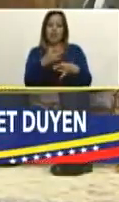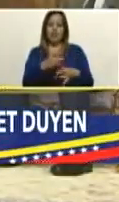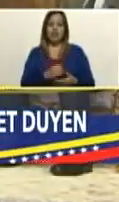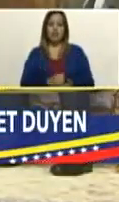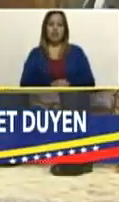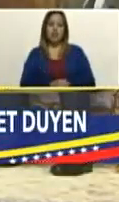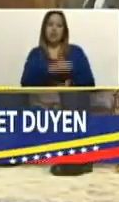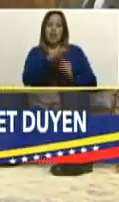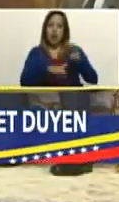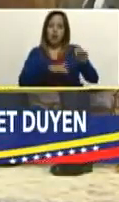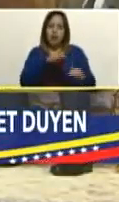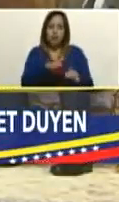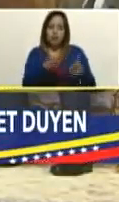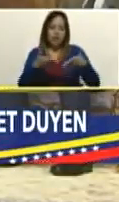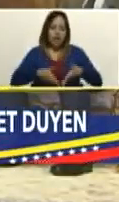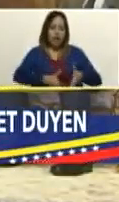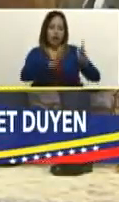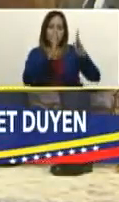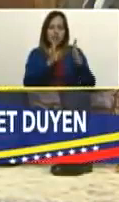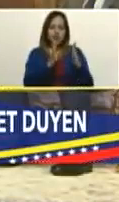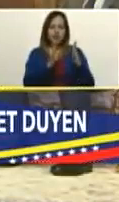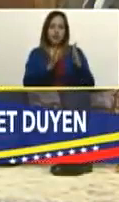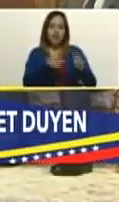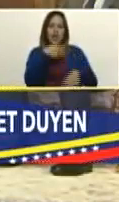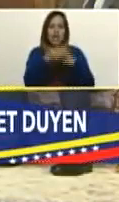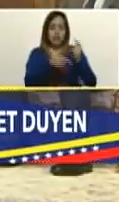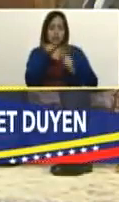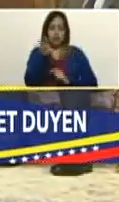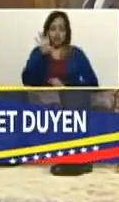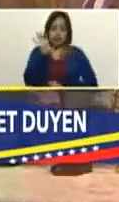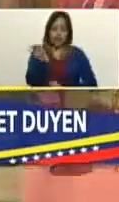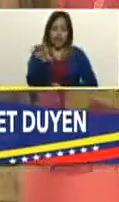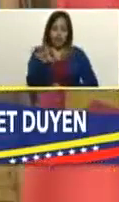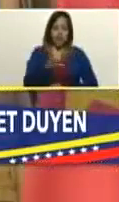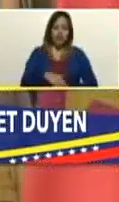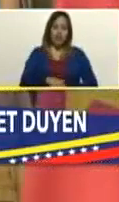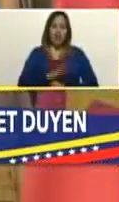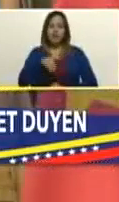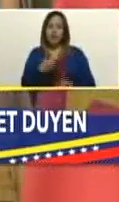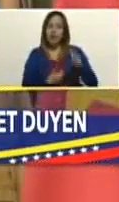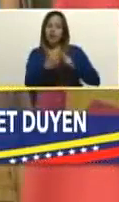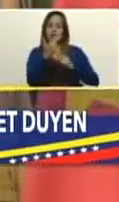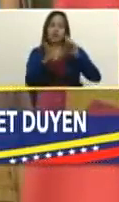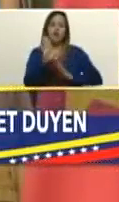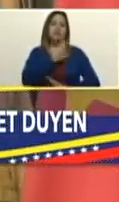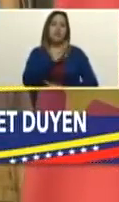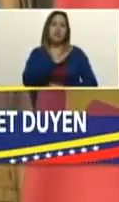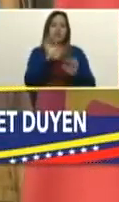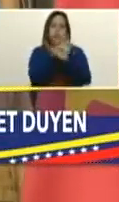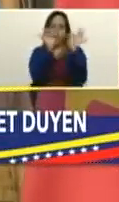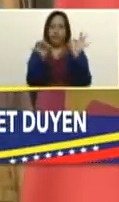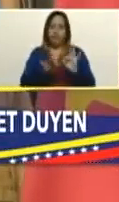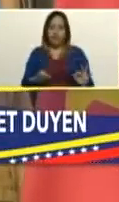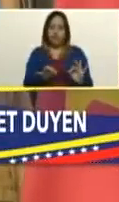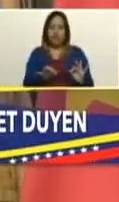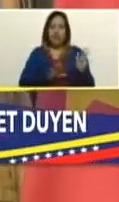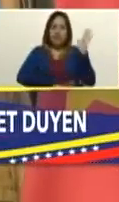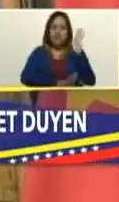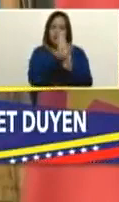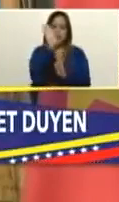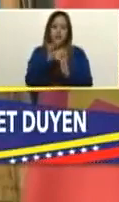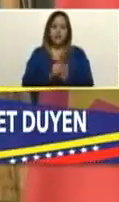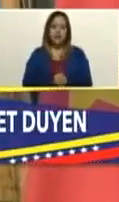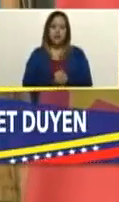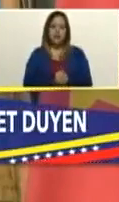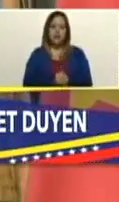los pasos y el camino que ha recorrido Vietnam para construir su propio modelo de desarrollo y